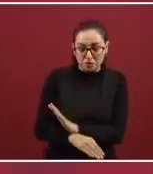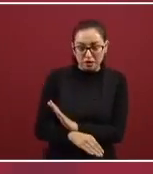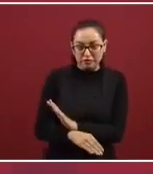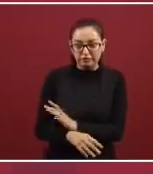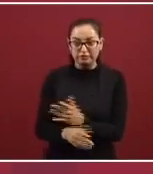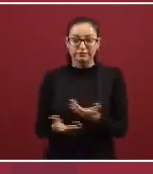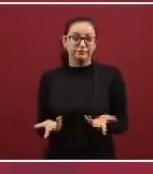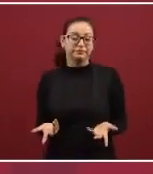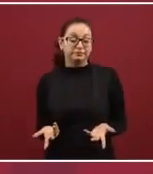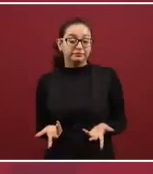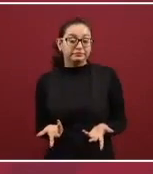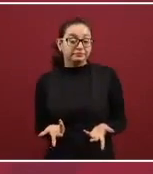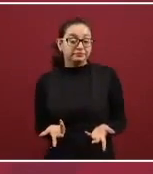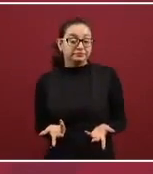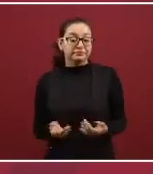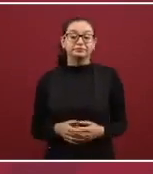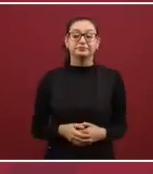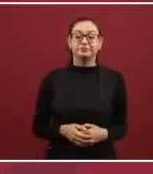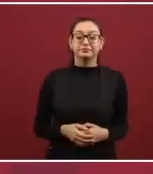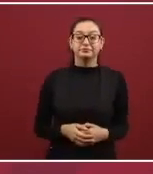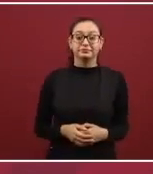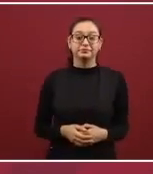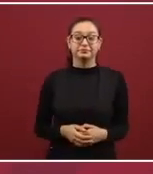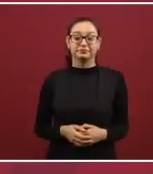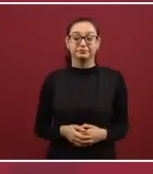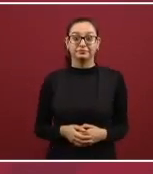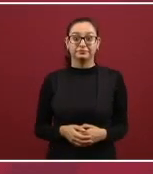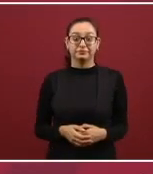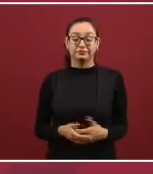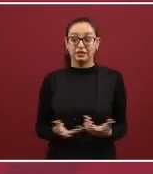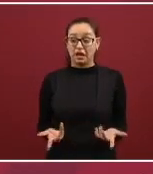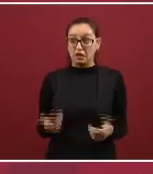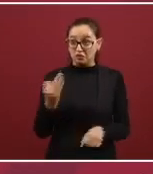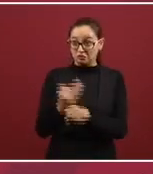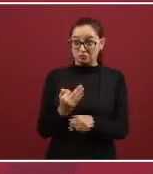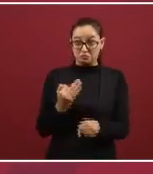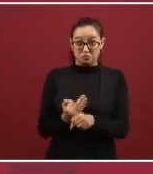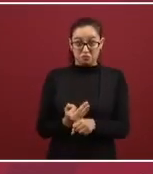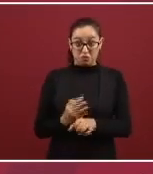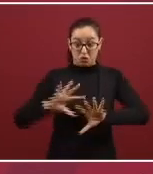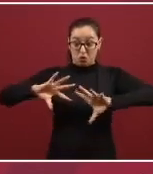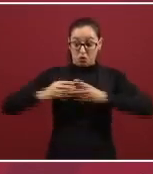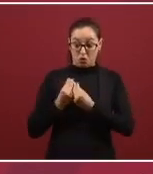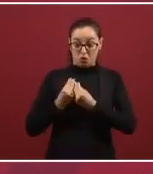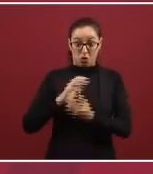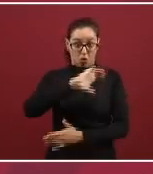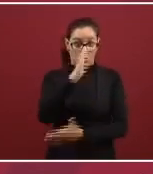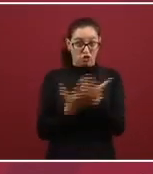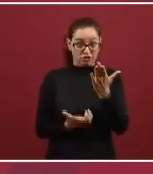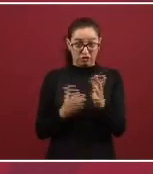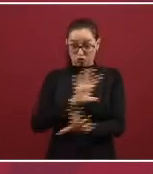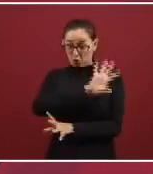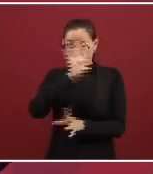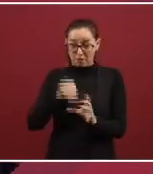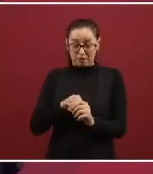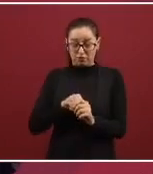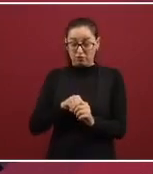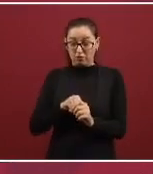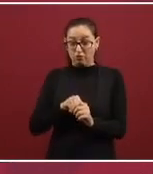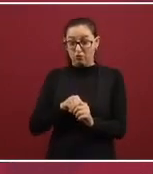informando que de todos los contratos, solo